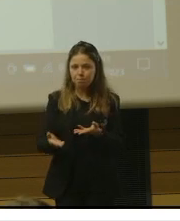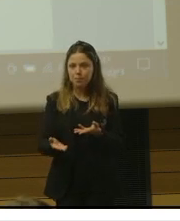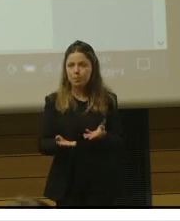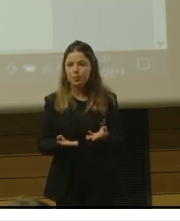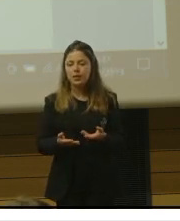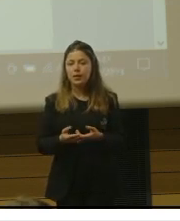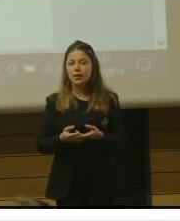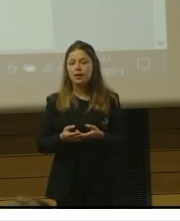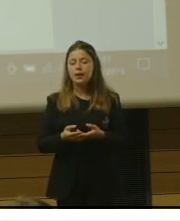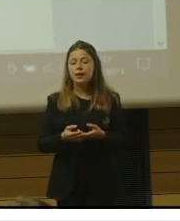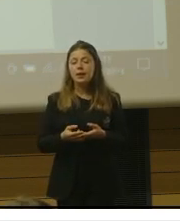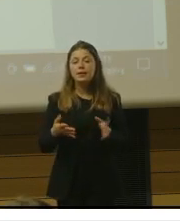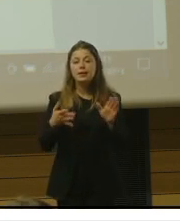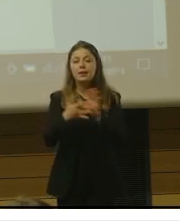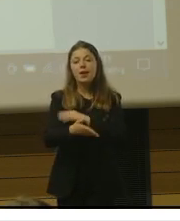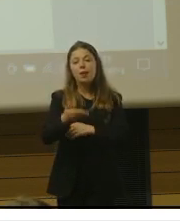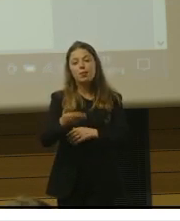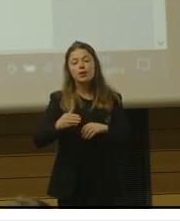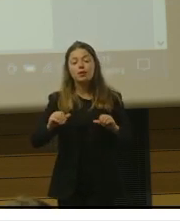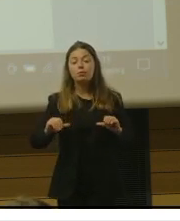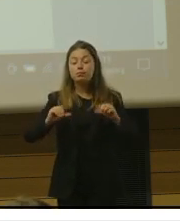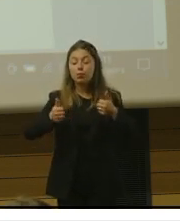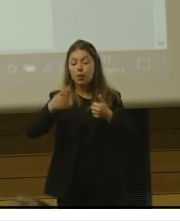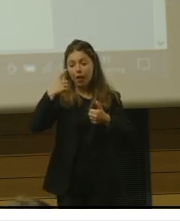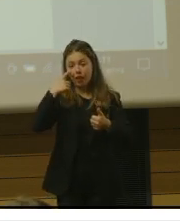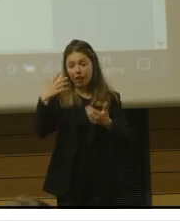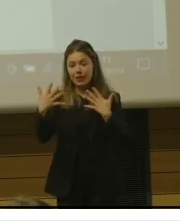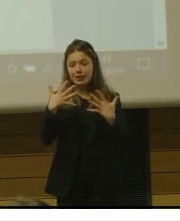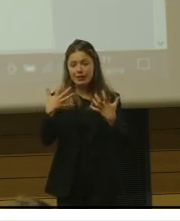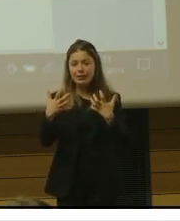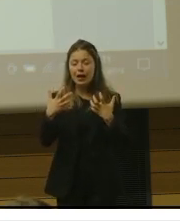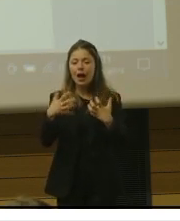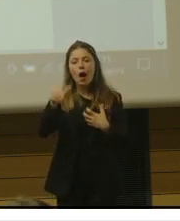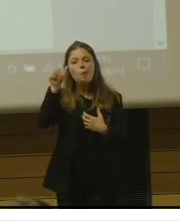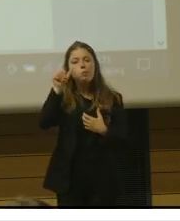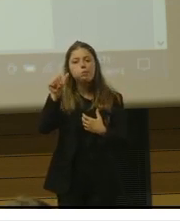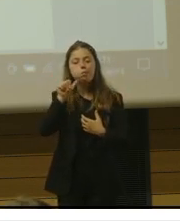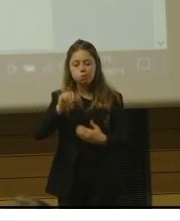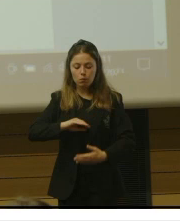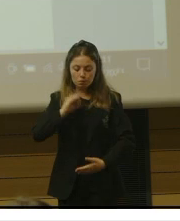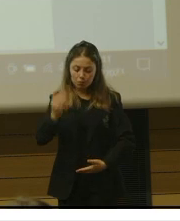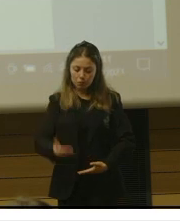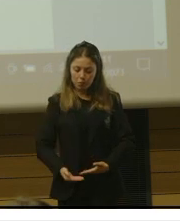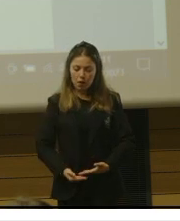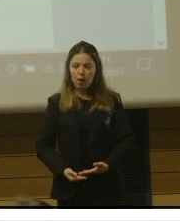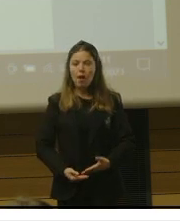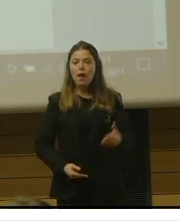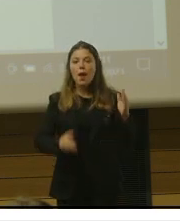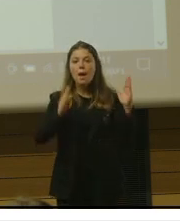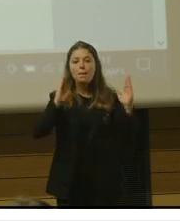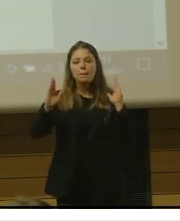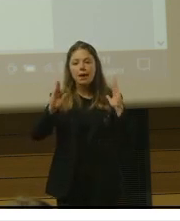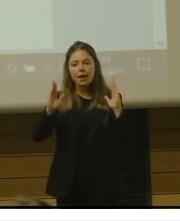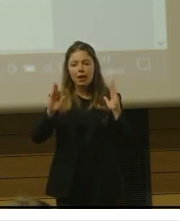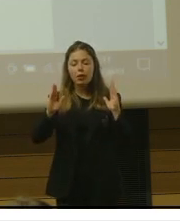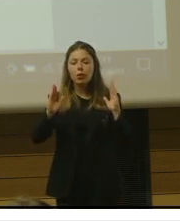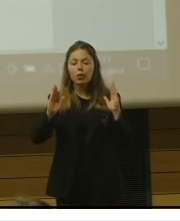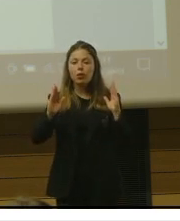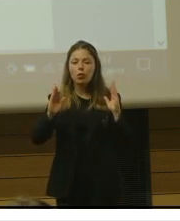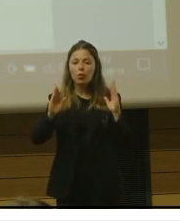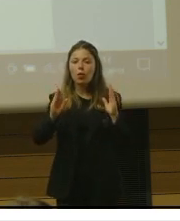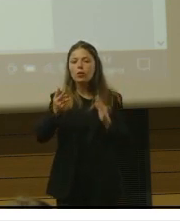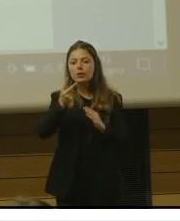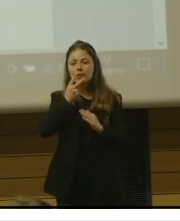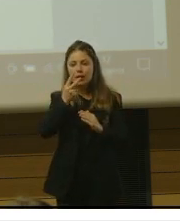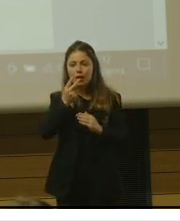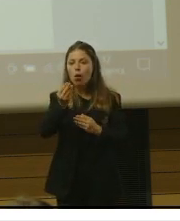Entonces, bueno, es importante comenzar destacando que el embarazo es un periodo en el que obviamente pues, consumir